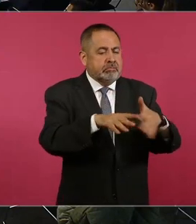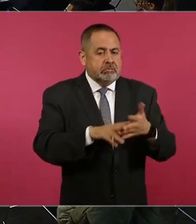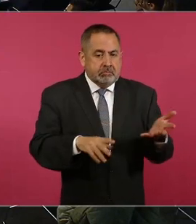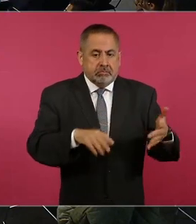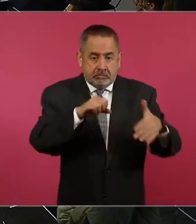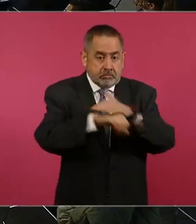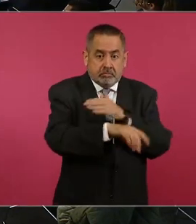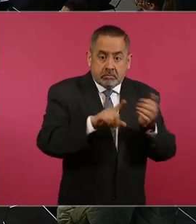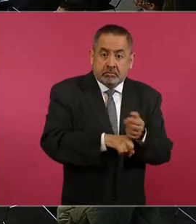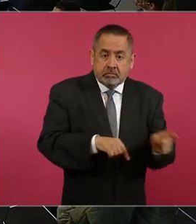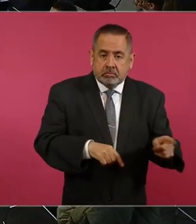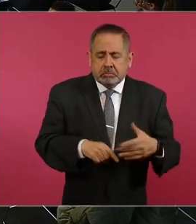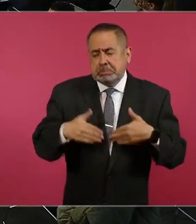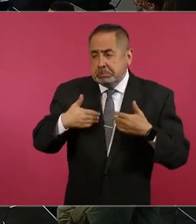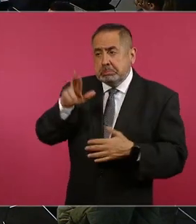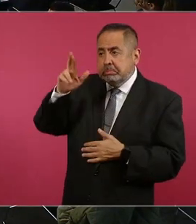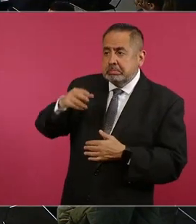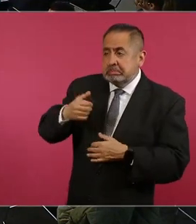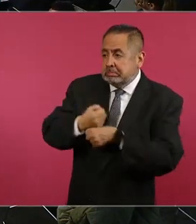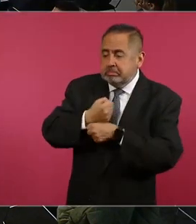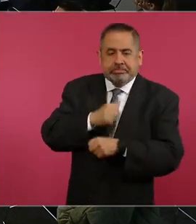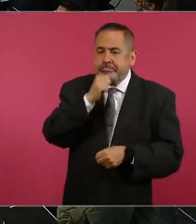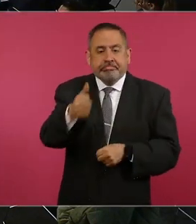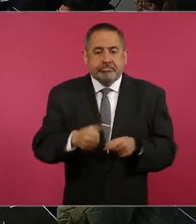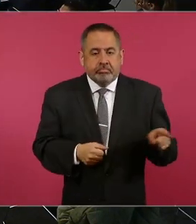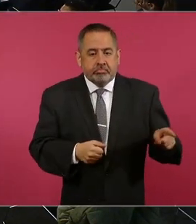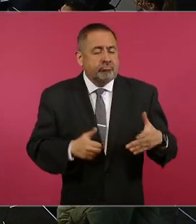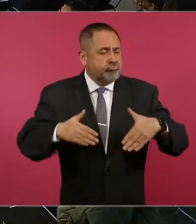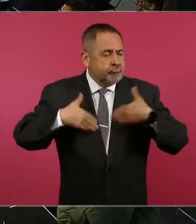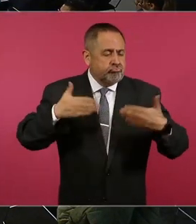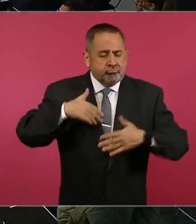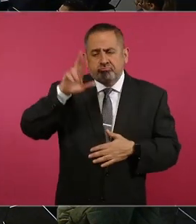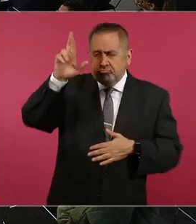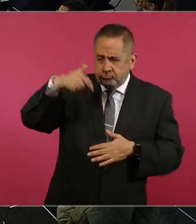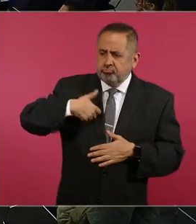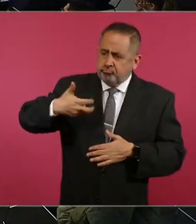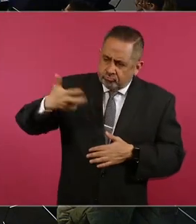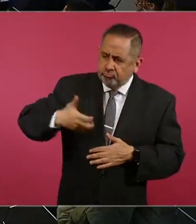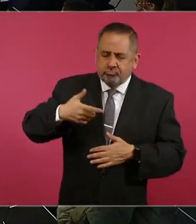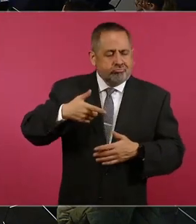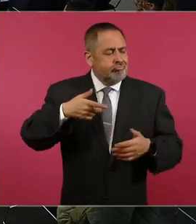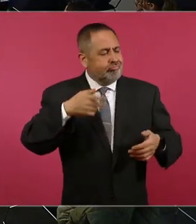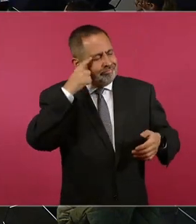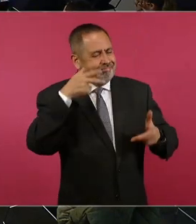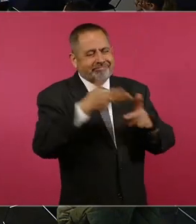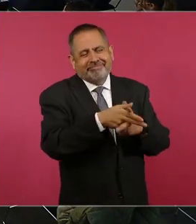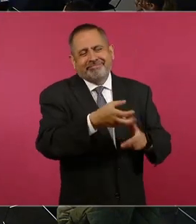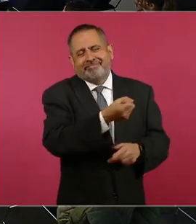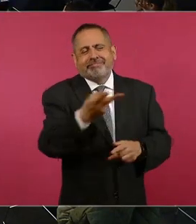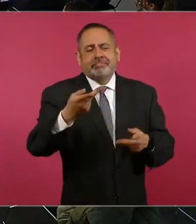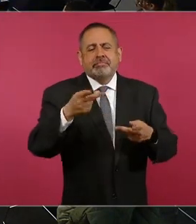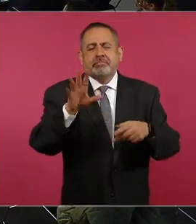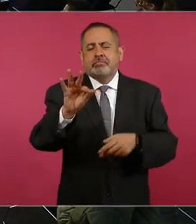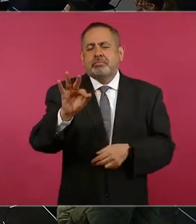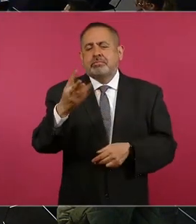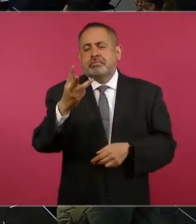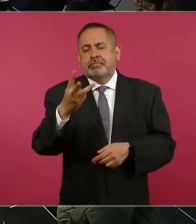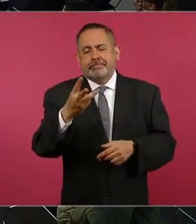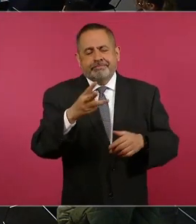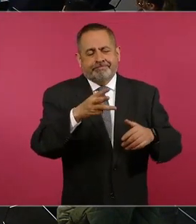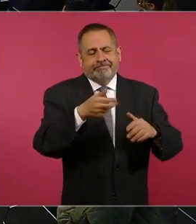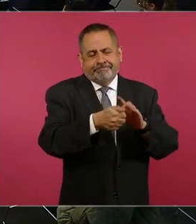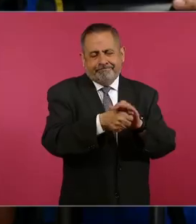caso, habían confesado su participación en la desaparición forzada de los 43 estudiantes. Aquí lo importante,